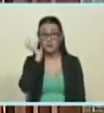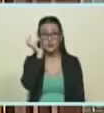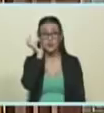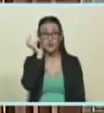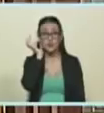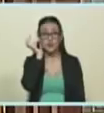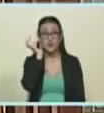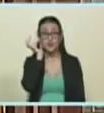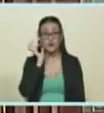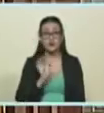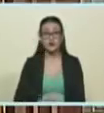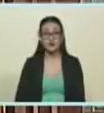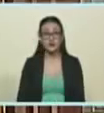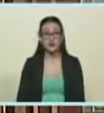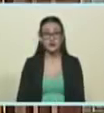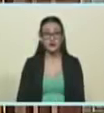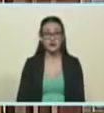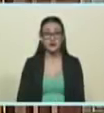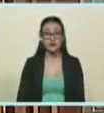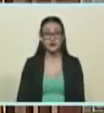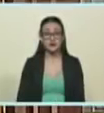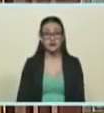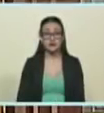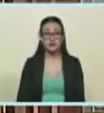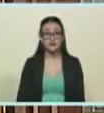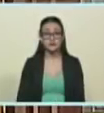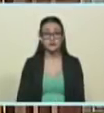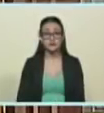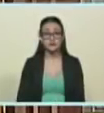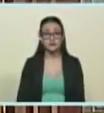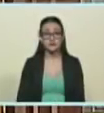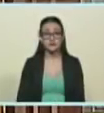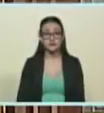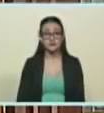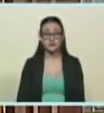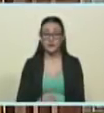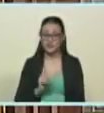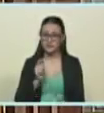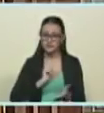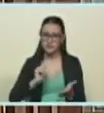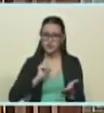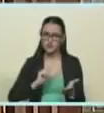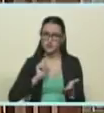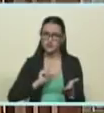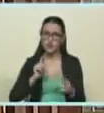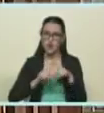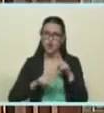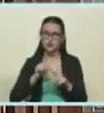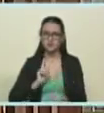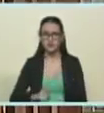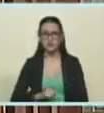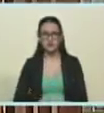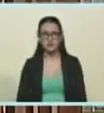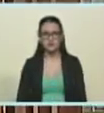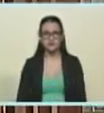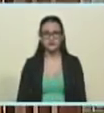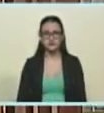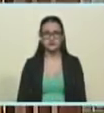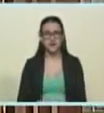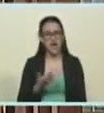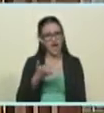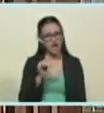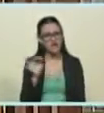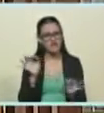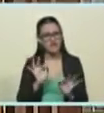gobernadoras, todos presentes, tomen nota de estos elementos. Hay un